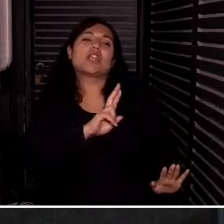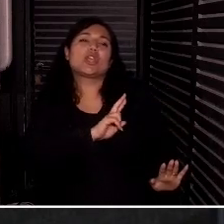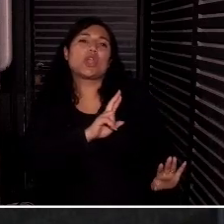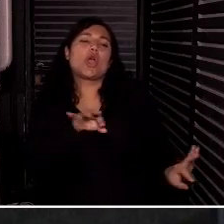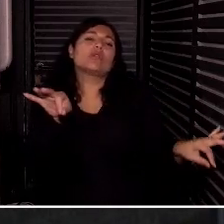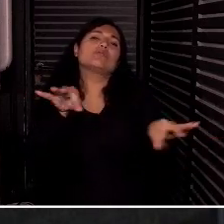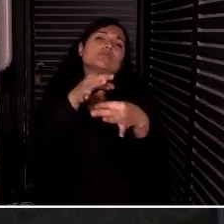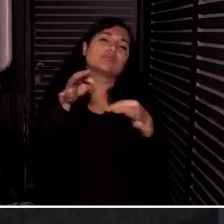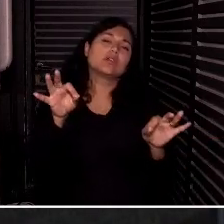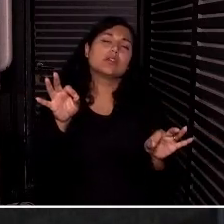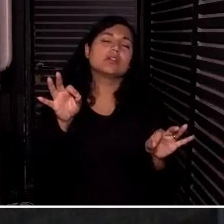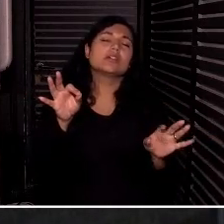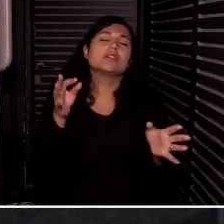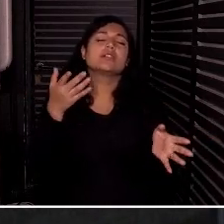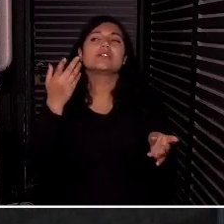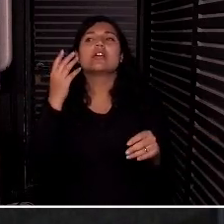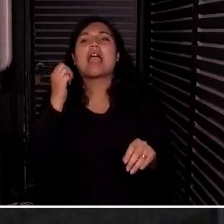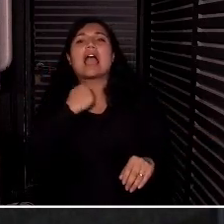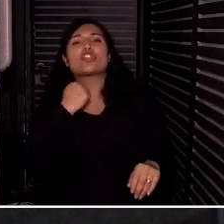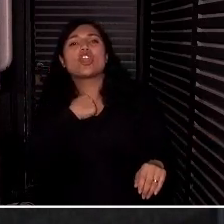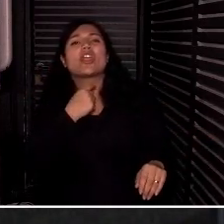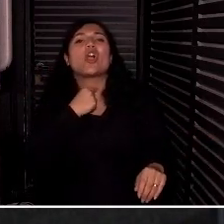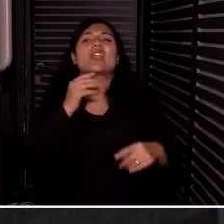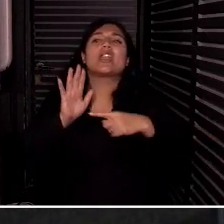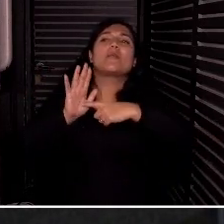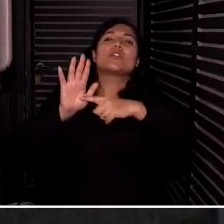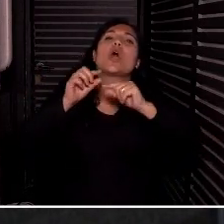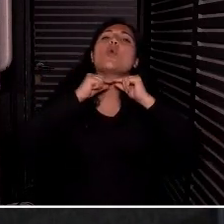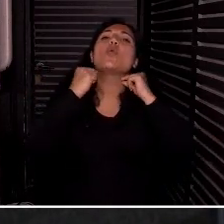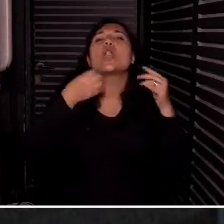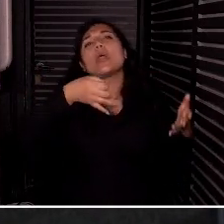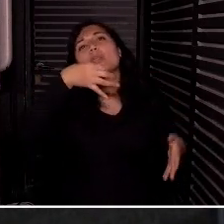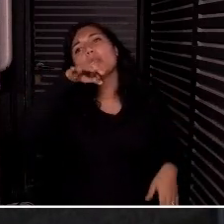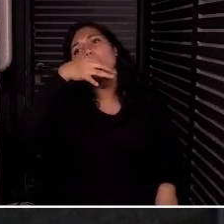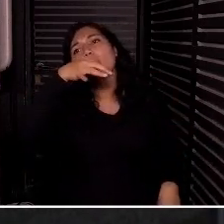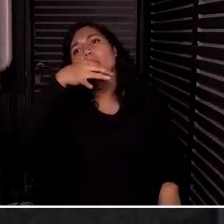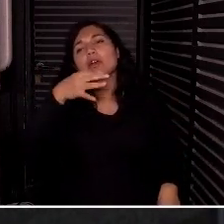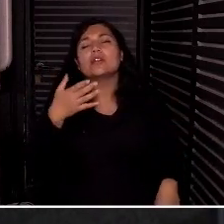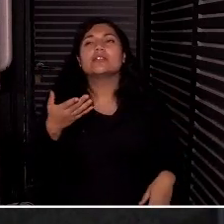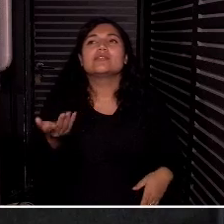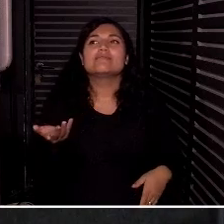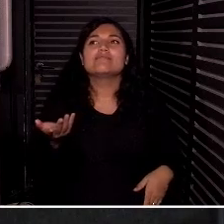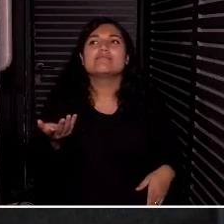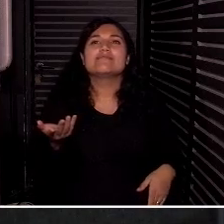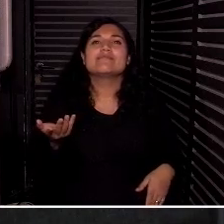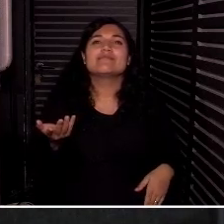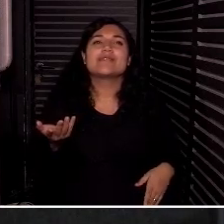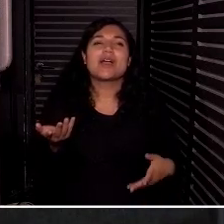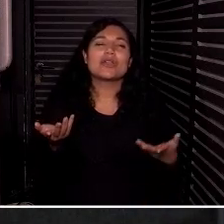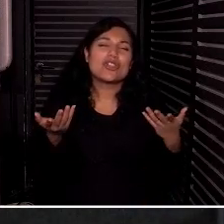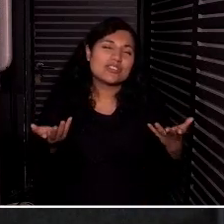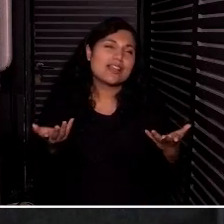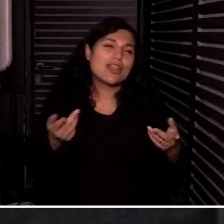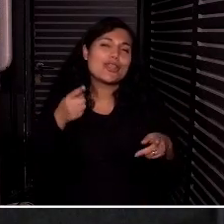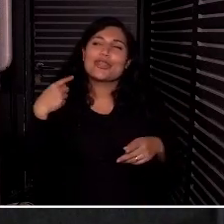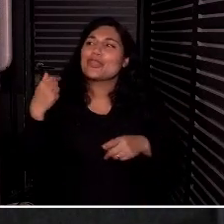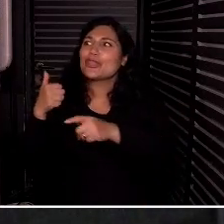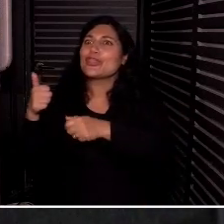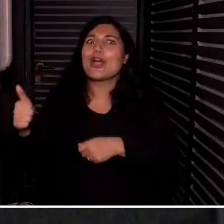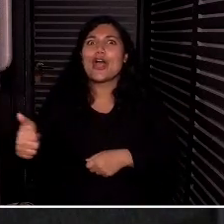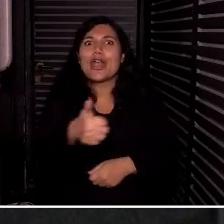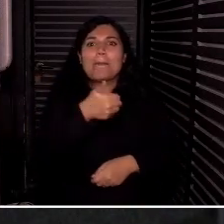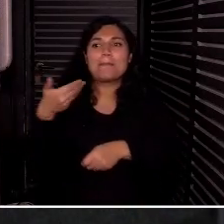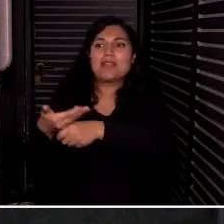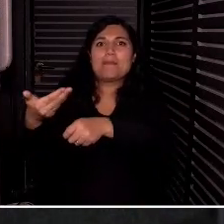el ecuménicos eh que vayamos a transmitir los los juegos nacionales aunque no haya señal disponible para transmitir que yo creo que televisión también quisiera